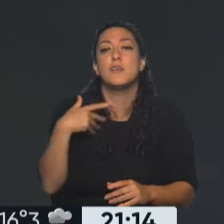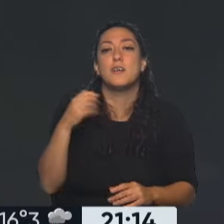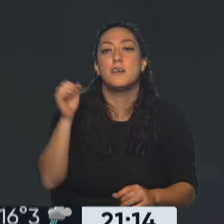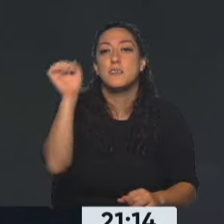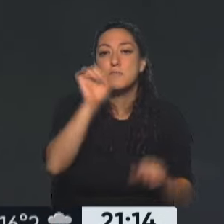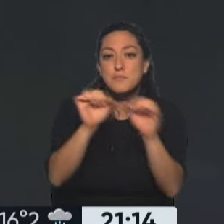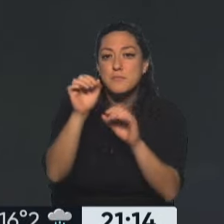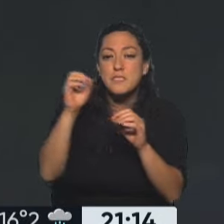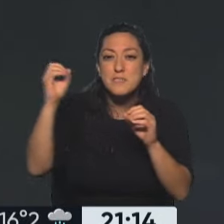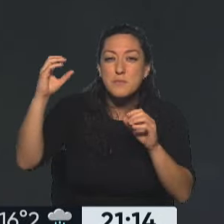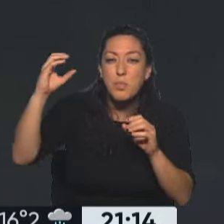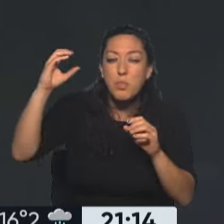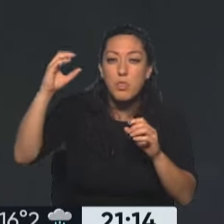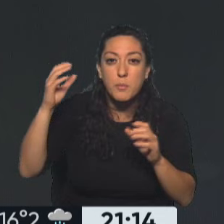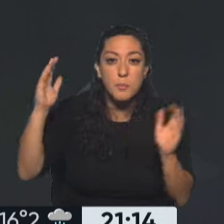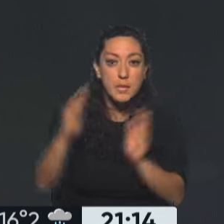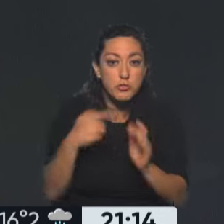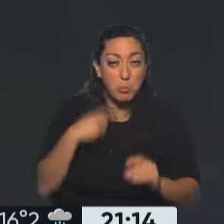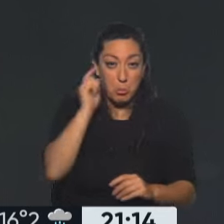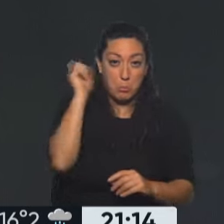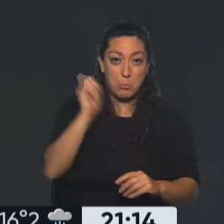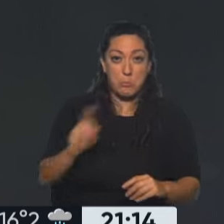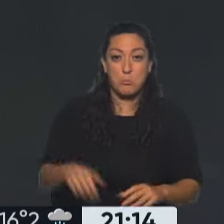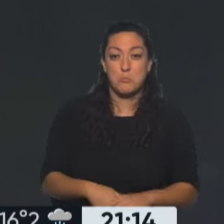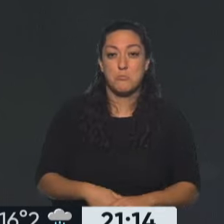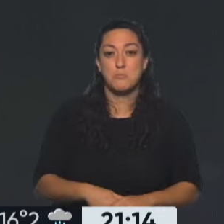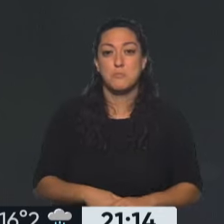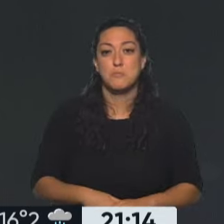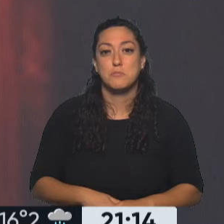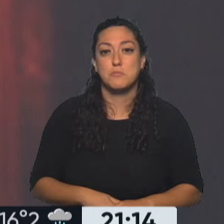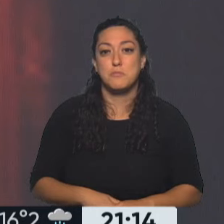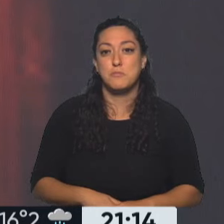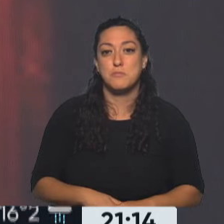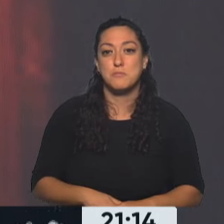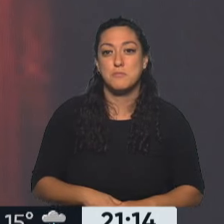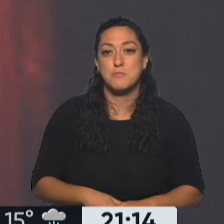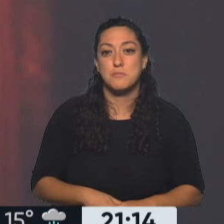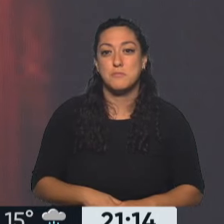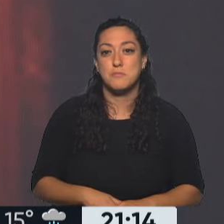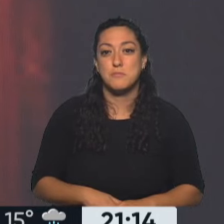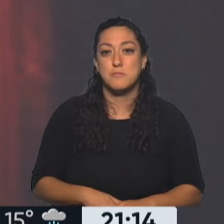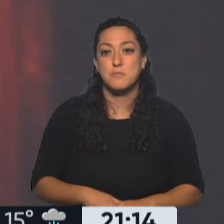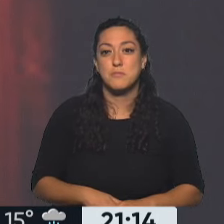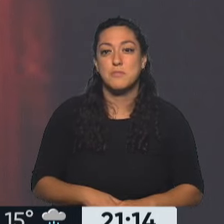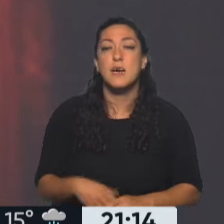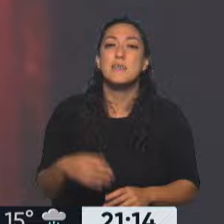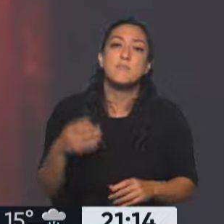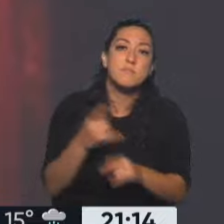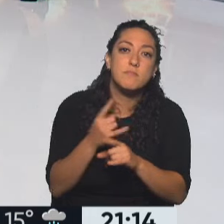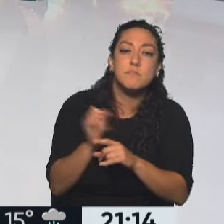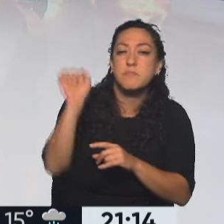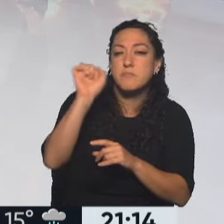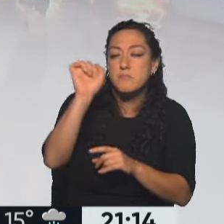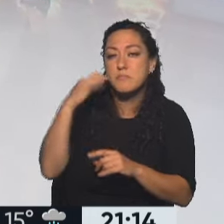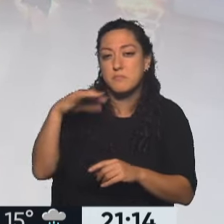hay mucha gente que no lo tenía en cuenta. Yo, por ejemplo, sí, no lo sabía. Que crees que ya se agotó y en realidad hay que pasar un trapito. Trapito. Bien.